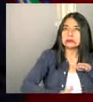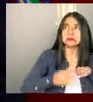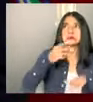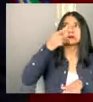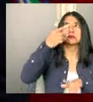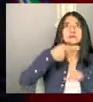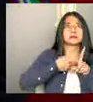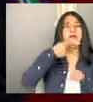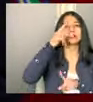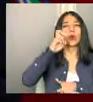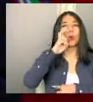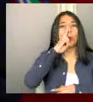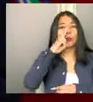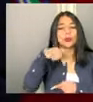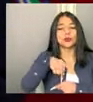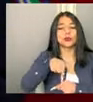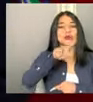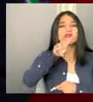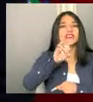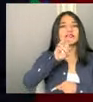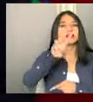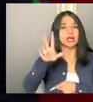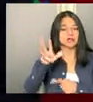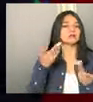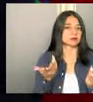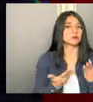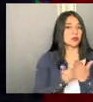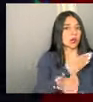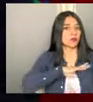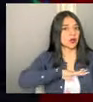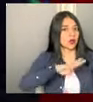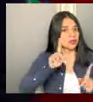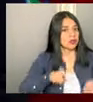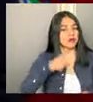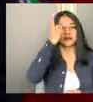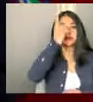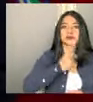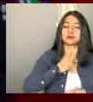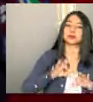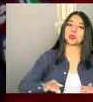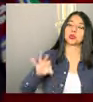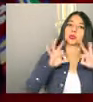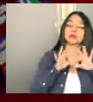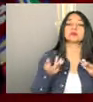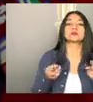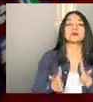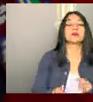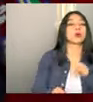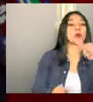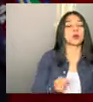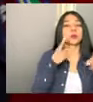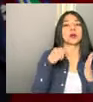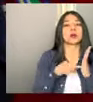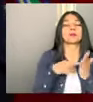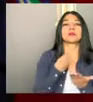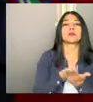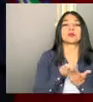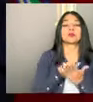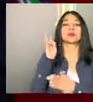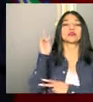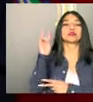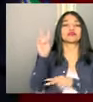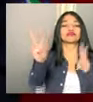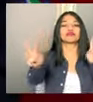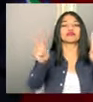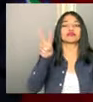este año y que es necesario que el alcalde electo tome decisiones al respecto, y otros como la adquisición de trolebuses por parte